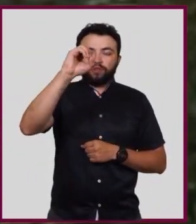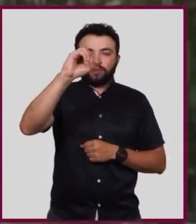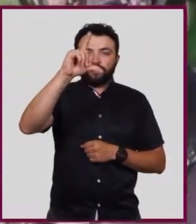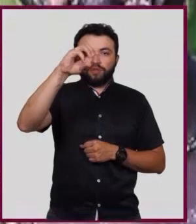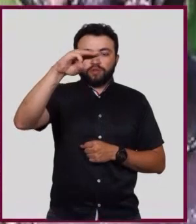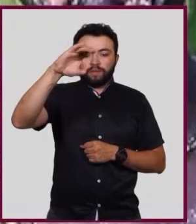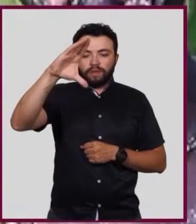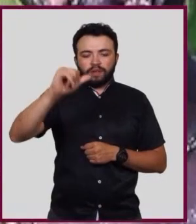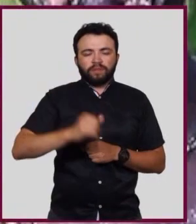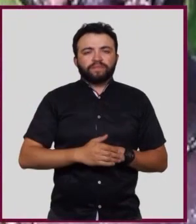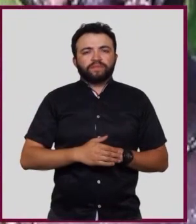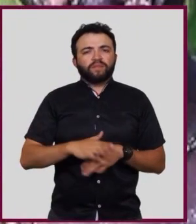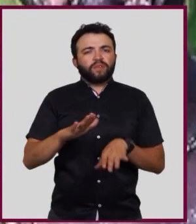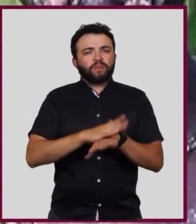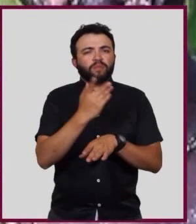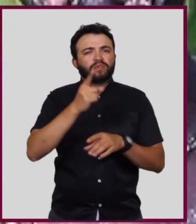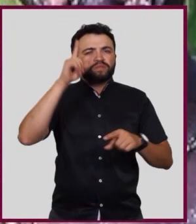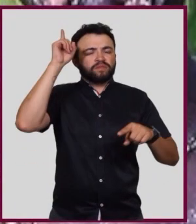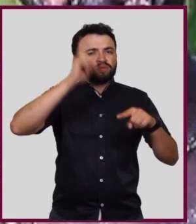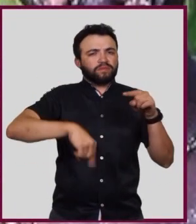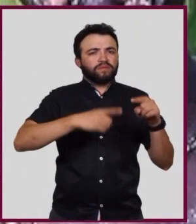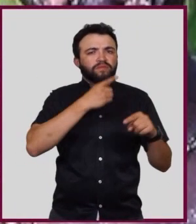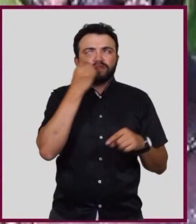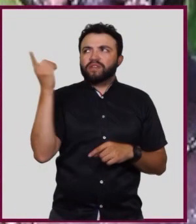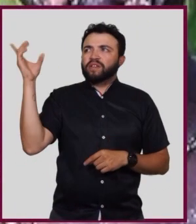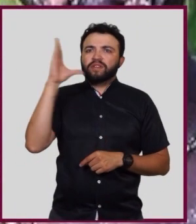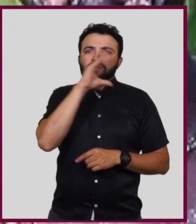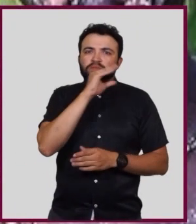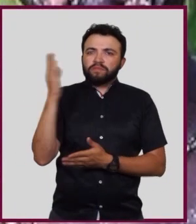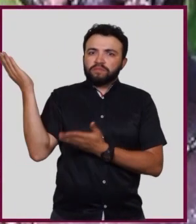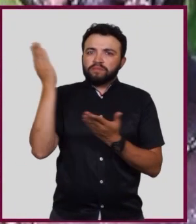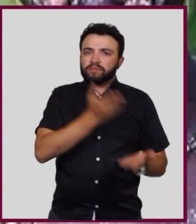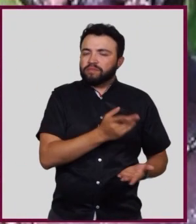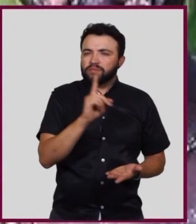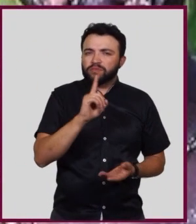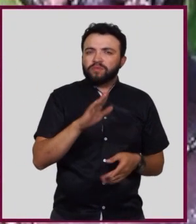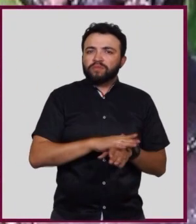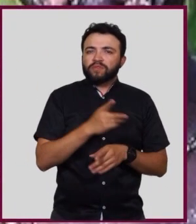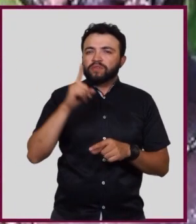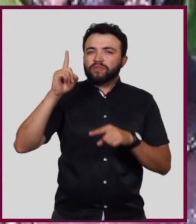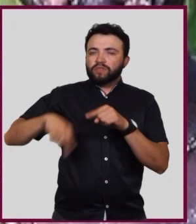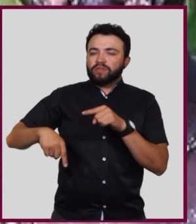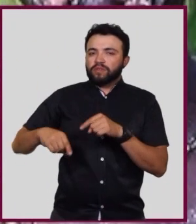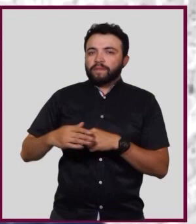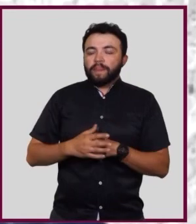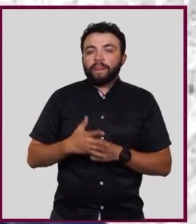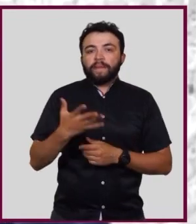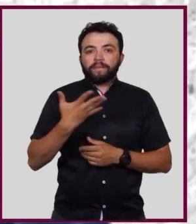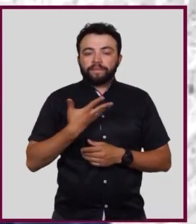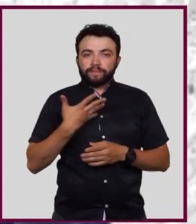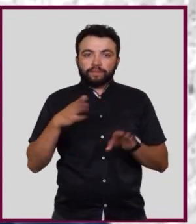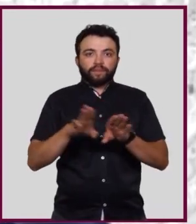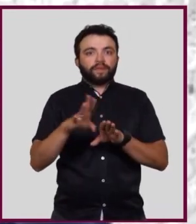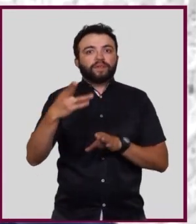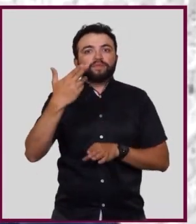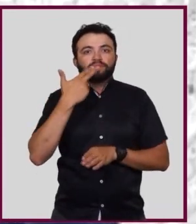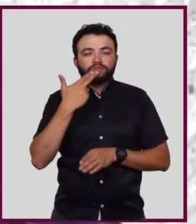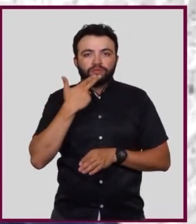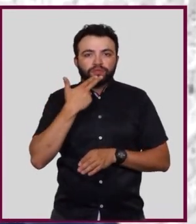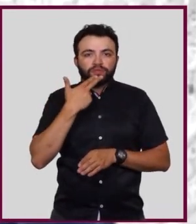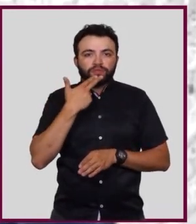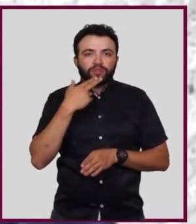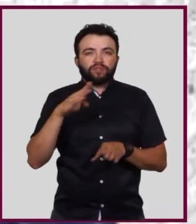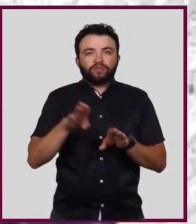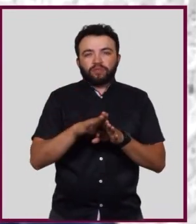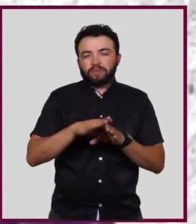¿Cómo se descartó la hipótesis de su posible procedencia etíope? Se usan técnicas, ciencias